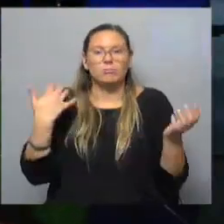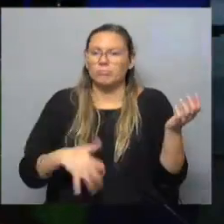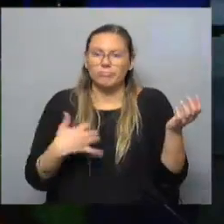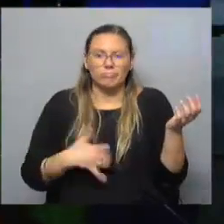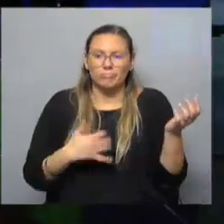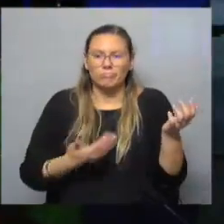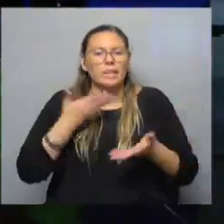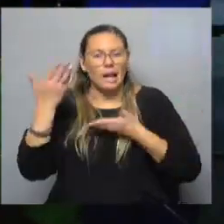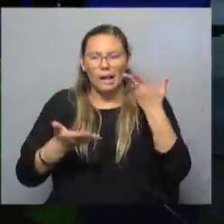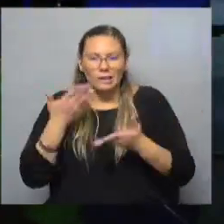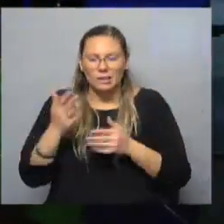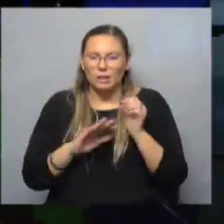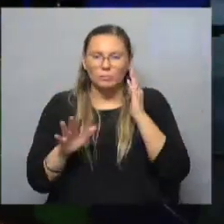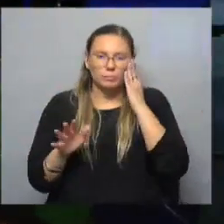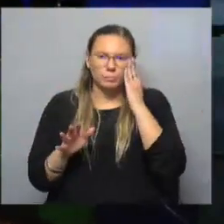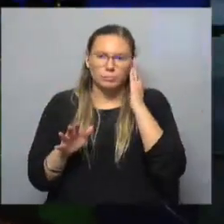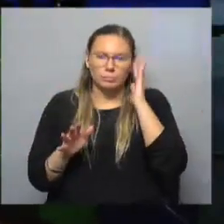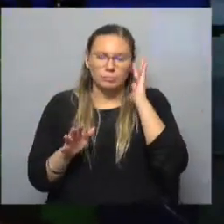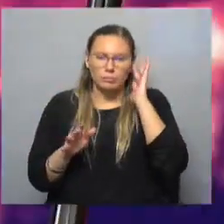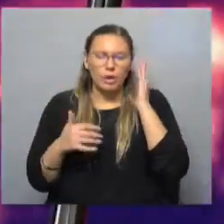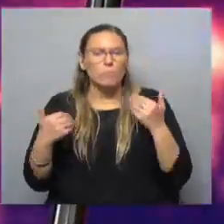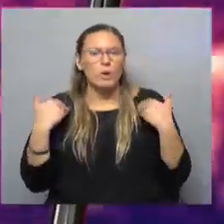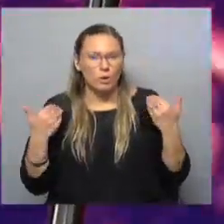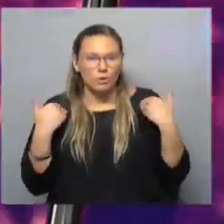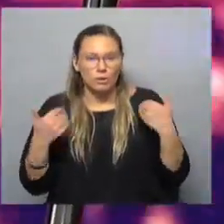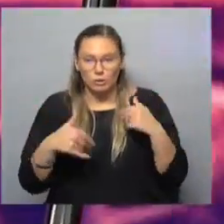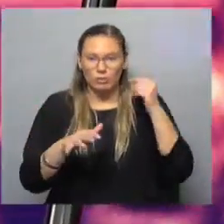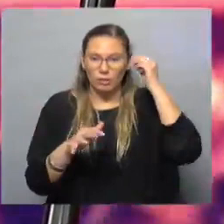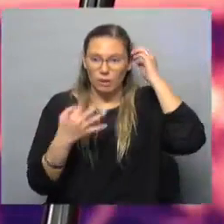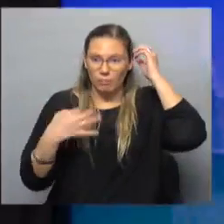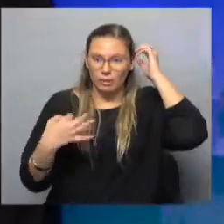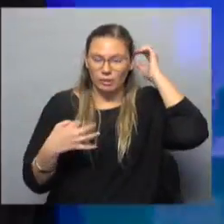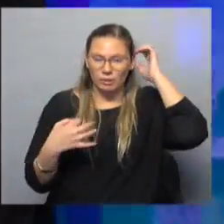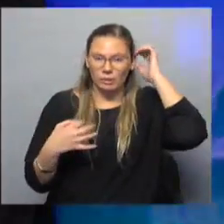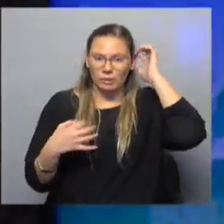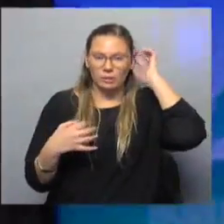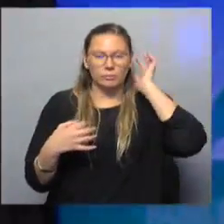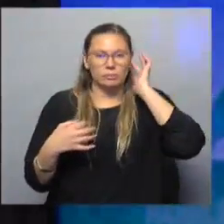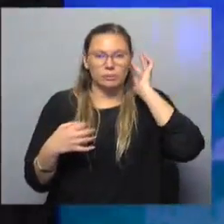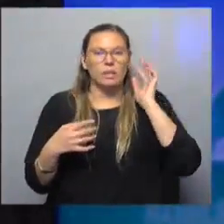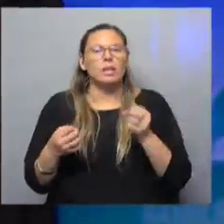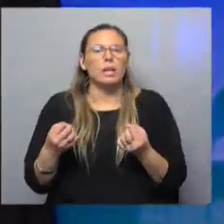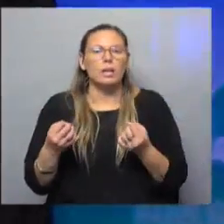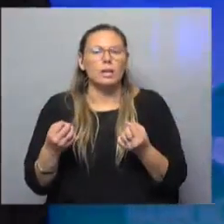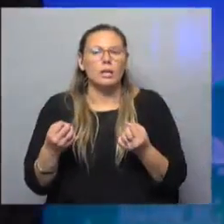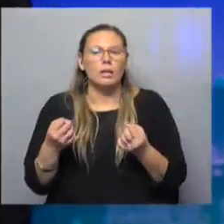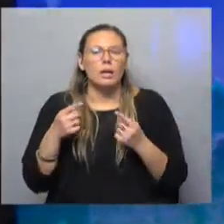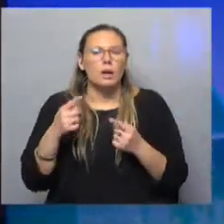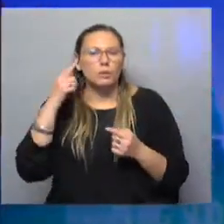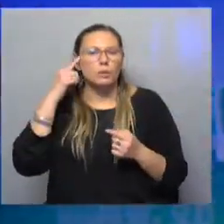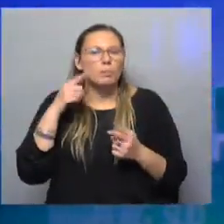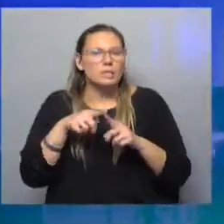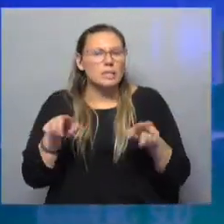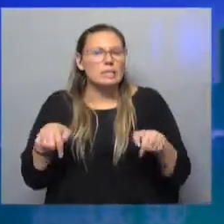todo. Y bueno, nada, estamos re contentos con lo que se va a venir, la verdad. ¿Qué les pasa cuando piensan en esa sala